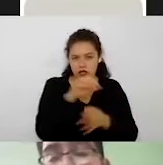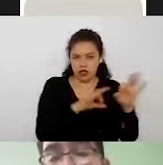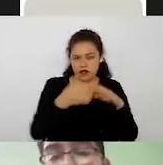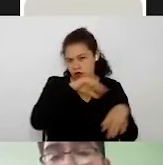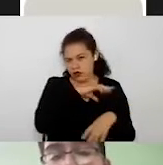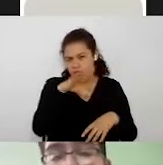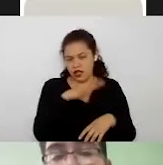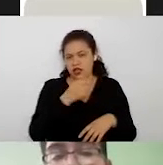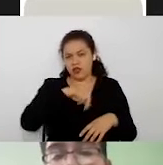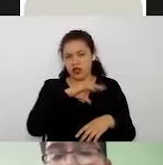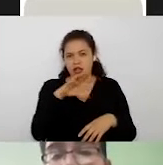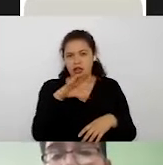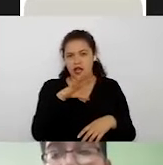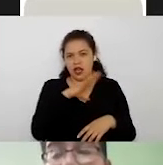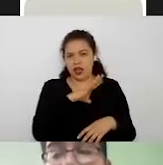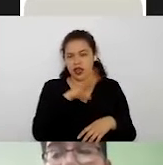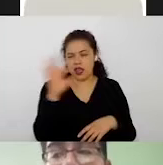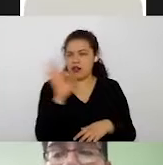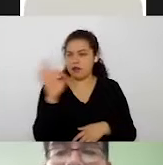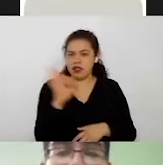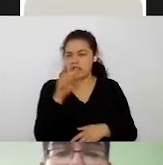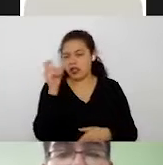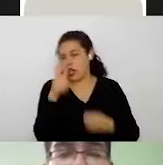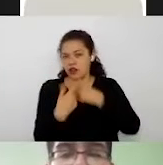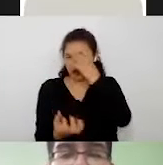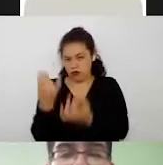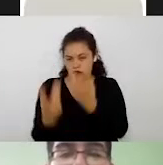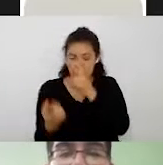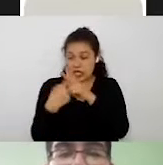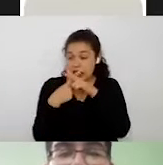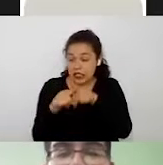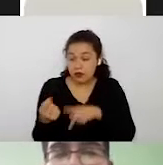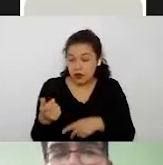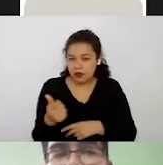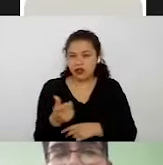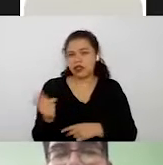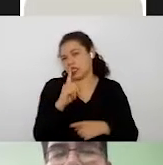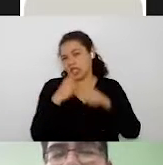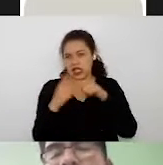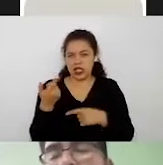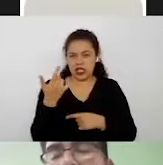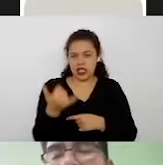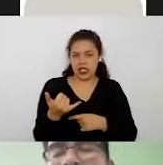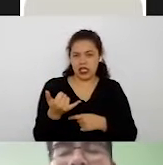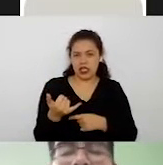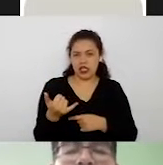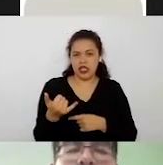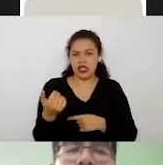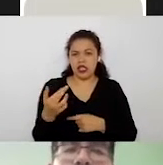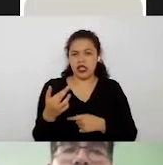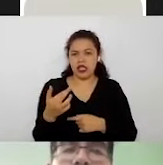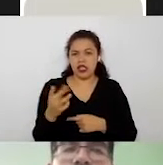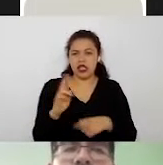no, llegáramos a tener algún conato de incendio y por X o Y razón algún compañero se tuvo que retirar